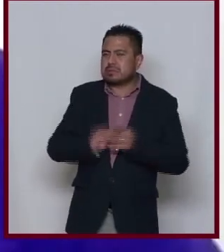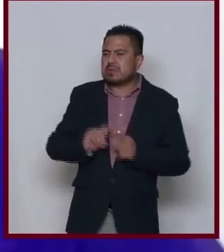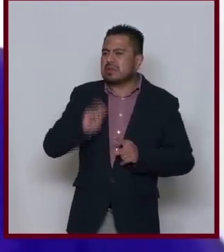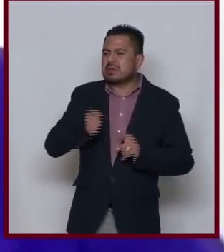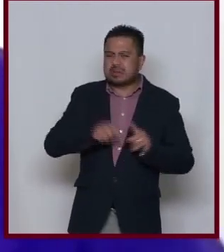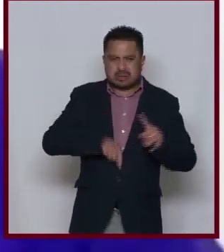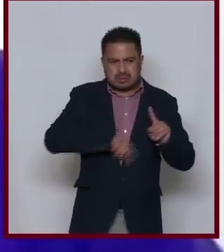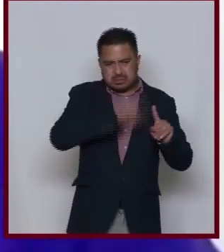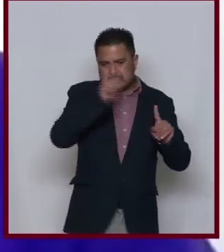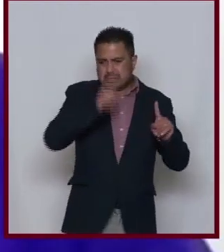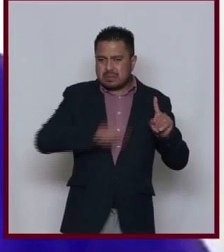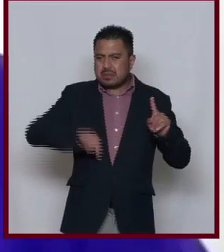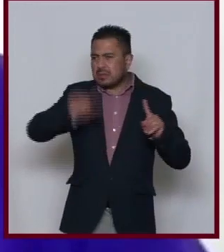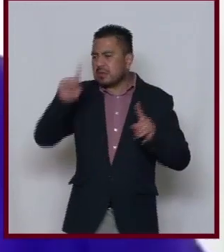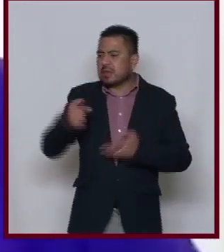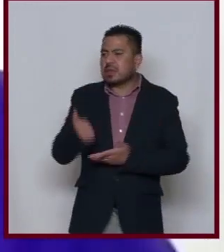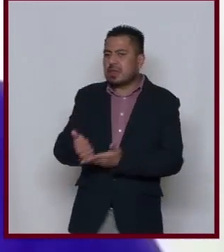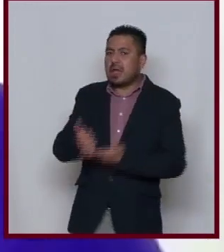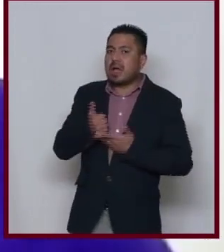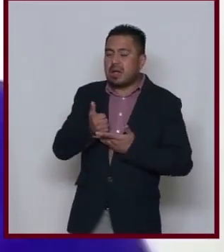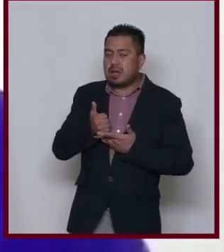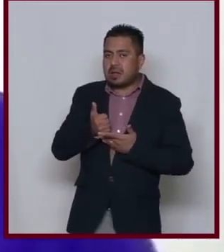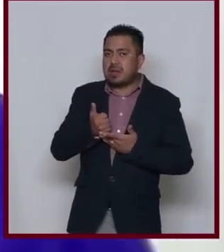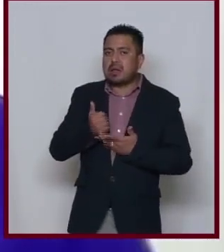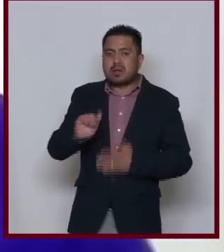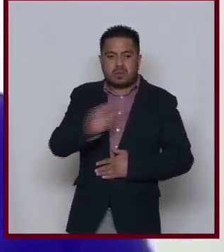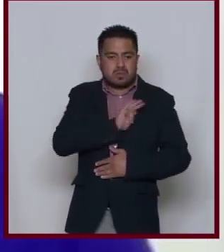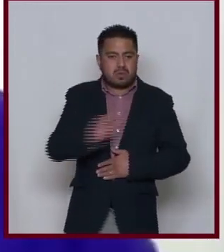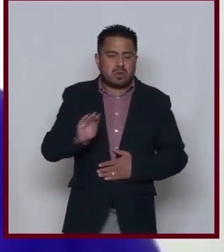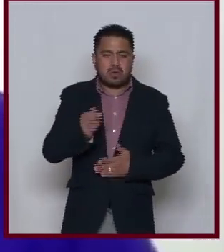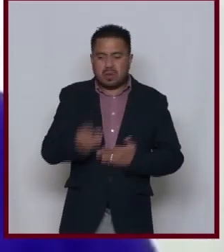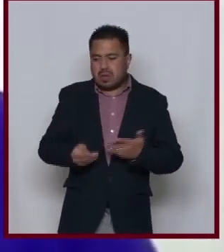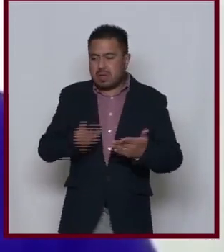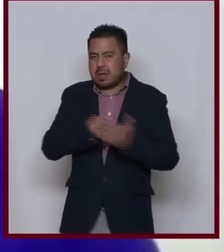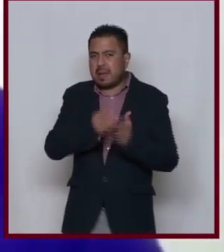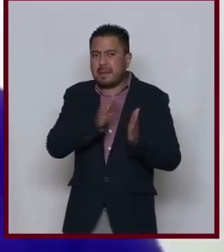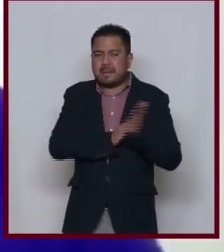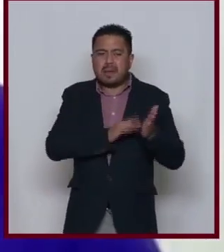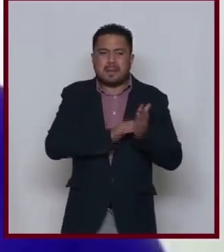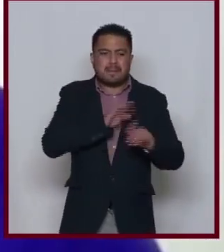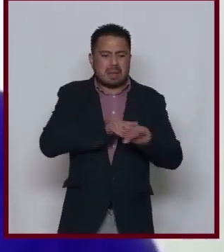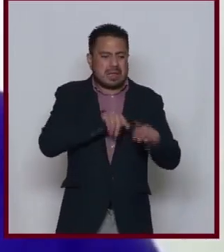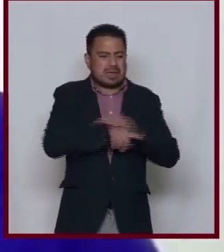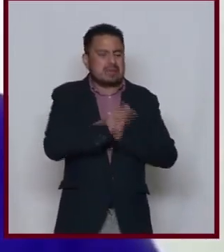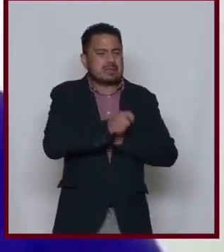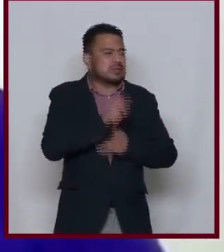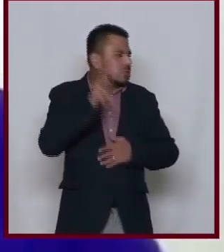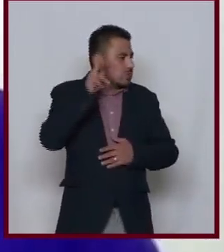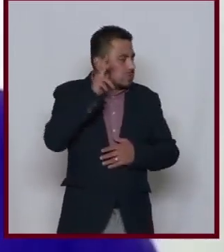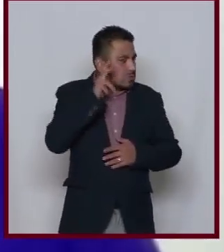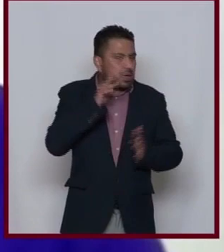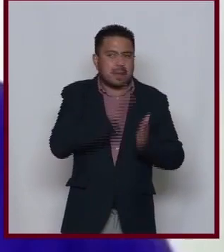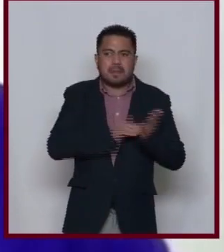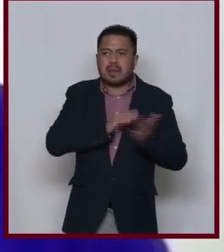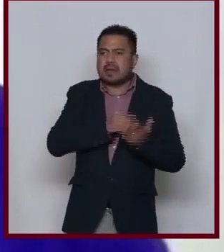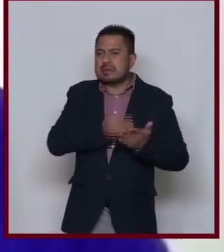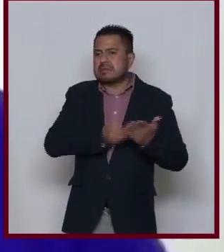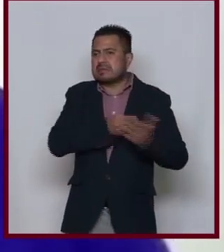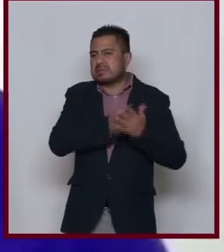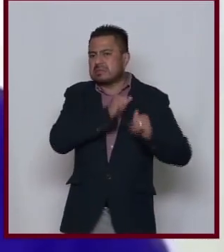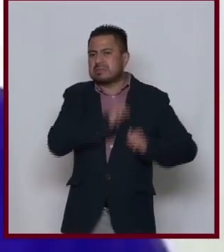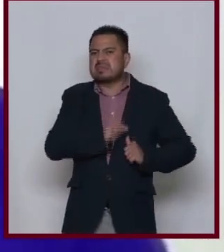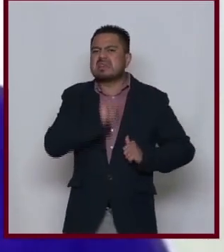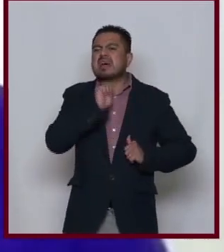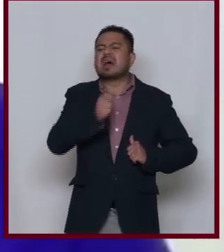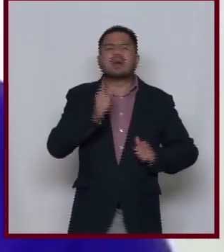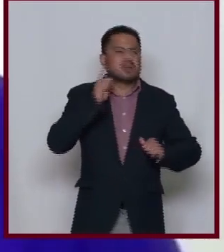onda, nos ayudan a poder poner en papel, ¿no? O sea, más allá de lo que escuchamos, poner en papel